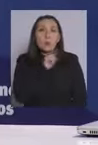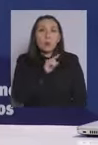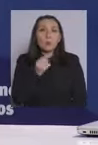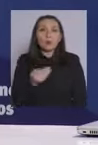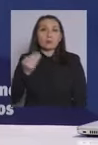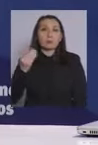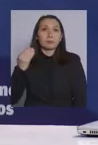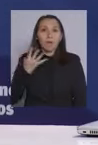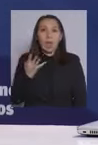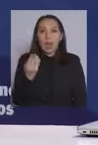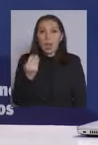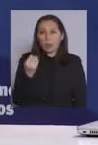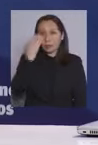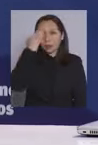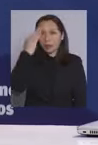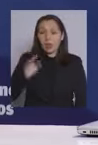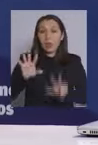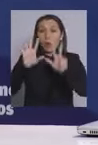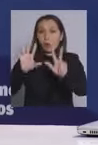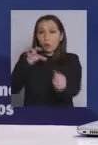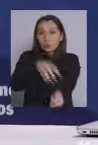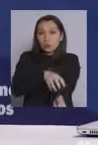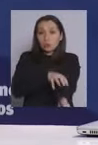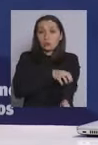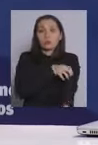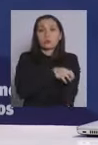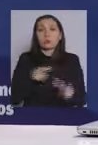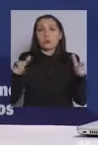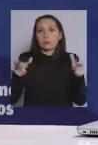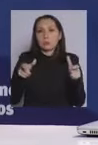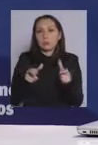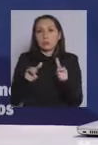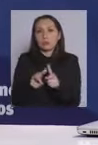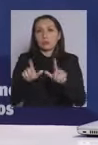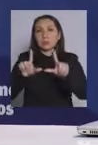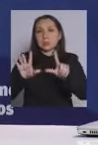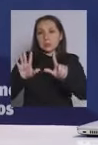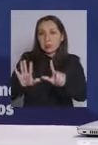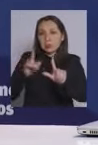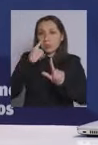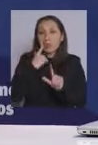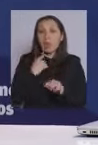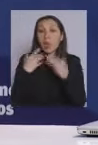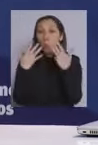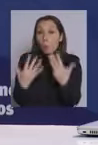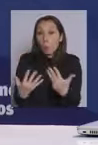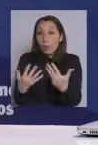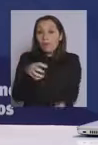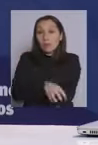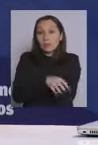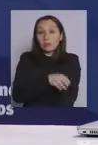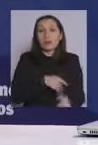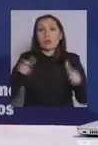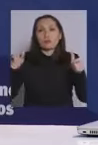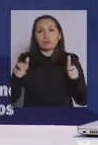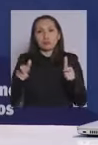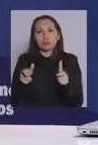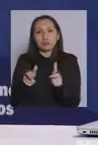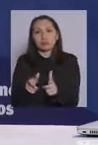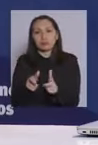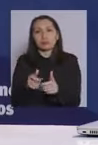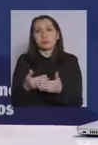14 días. 8 regiones disminuyen en los últimos 7 días y 9 regiones disminuyen en los